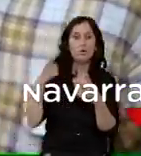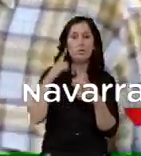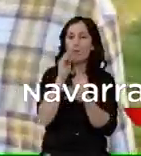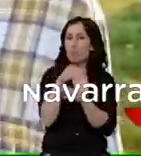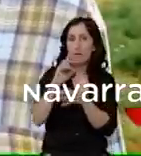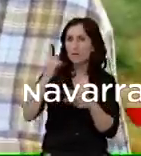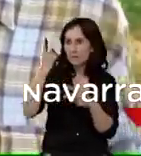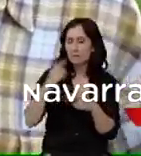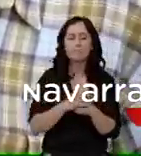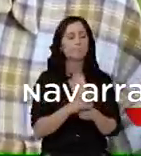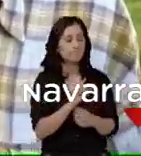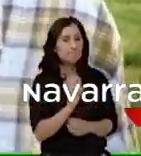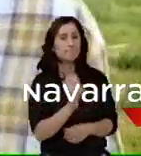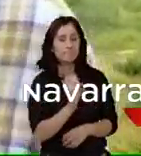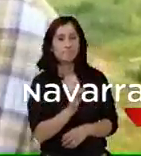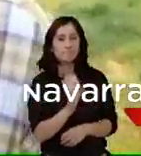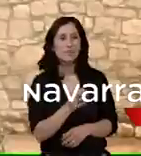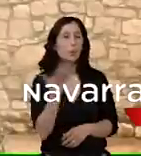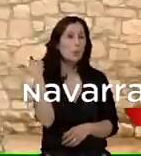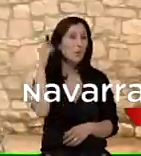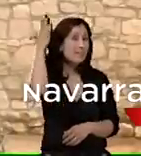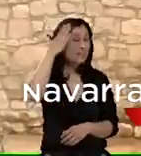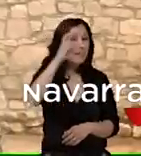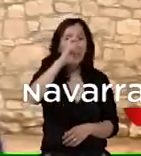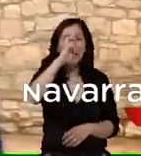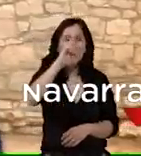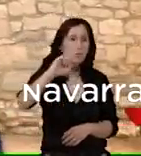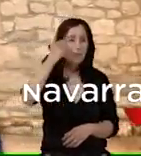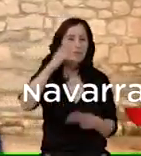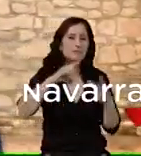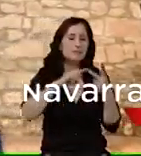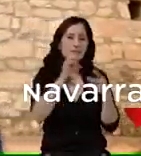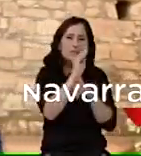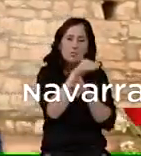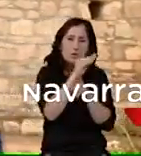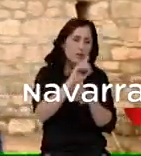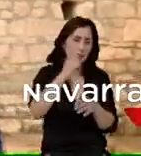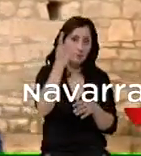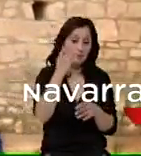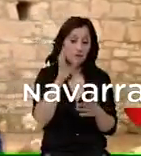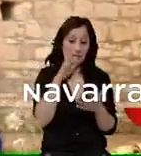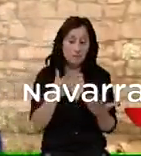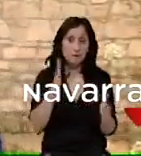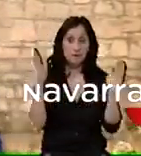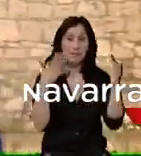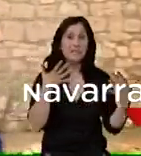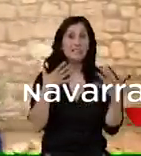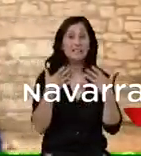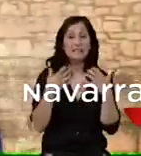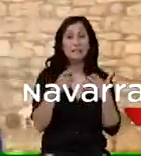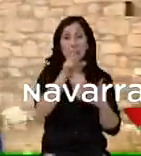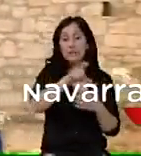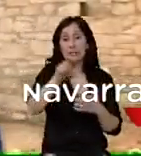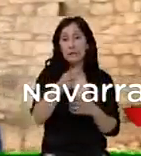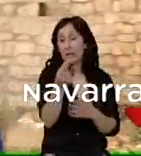mejor conservado. Así es, así es. El más antiguo de Navarra y el mejor conservado. Actualmente, con la crisis, pues nadie tiene un duro para